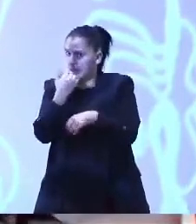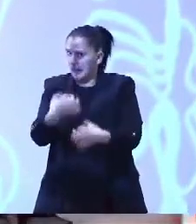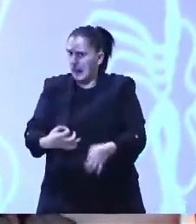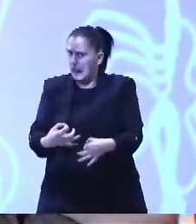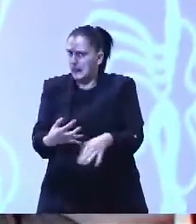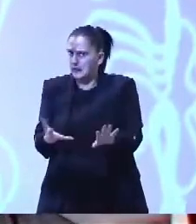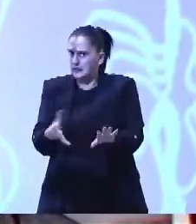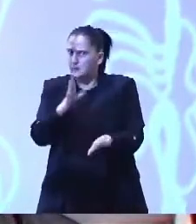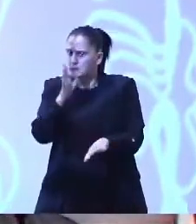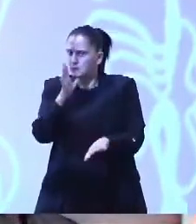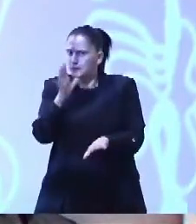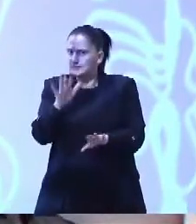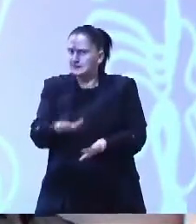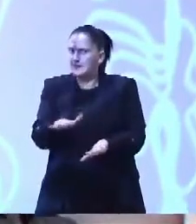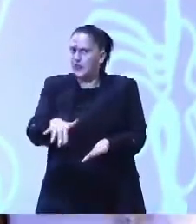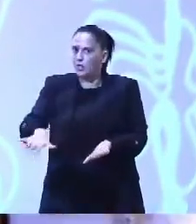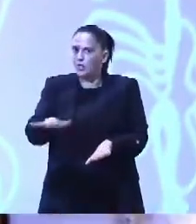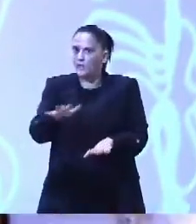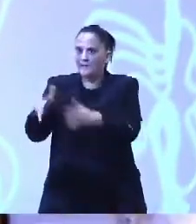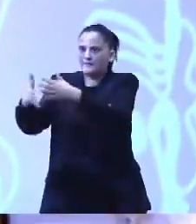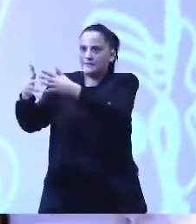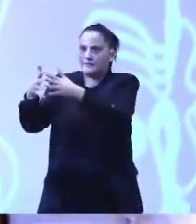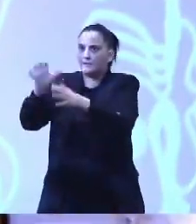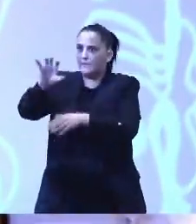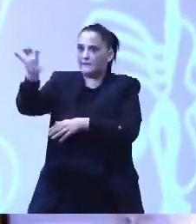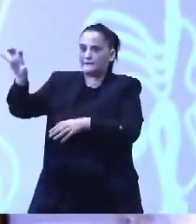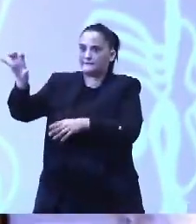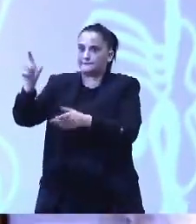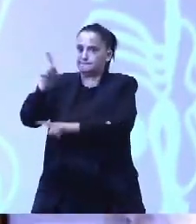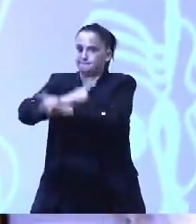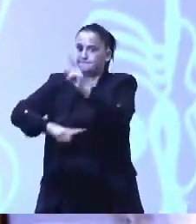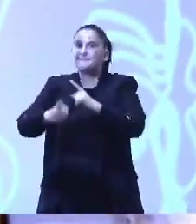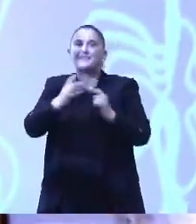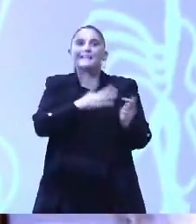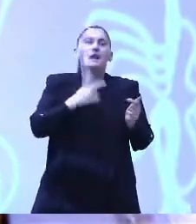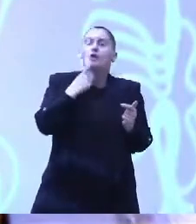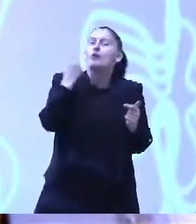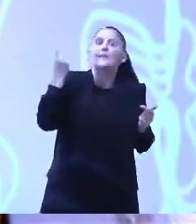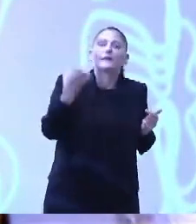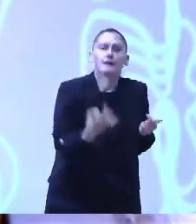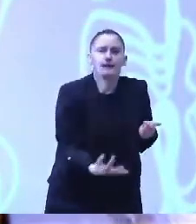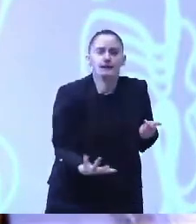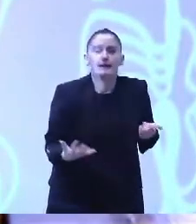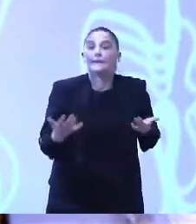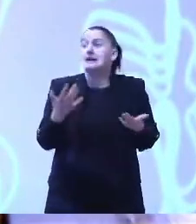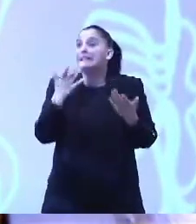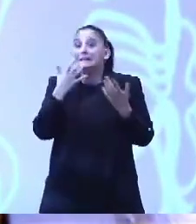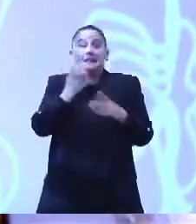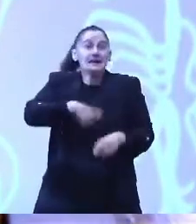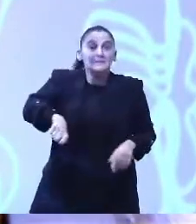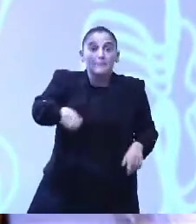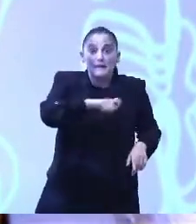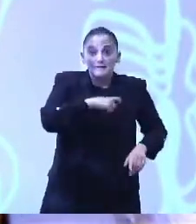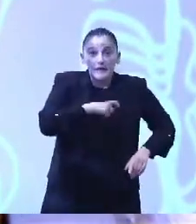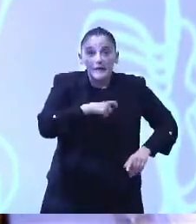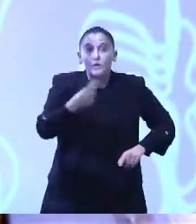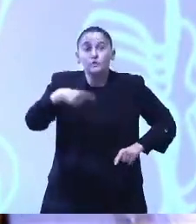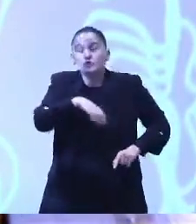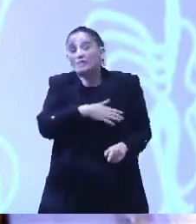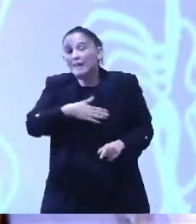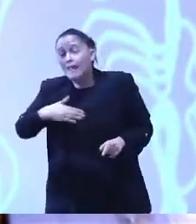real porque están presentes en estados que son fallidos. ¿Qué quiero decir con esto? Que desde España